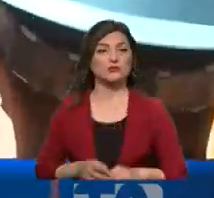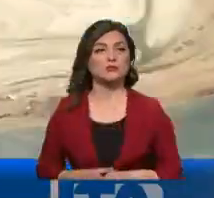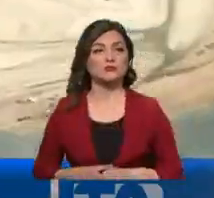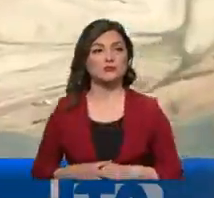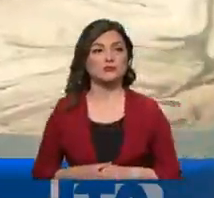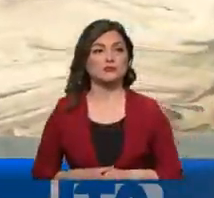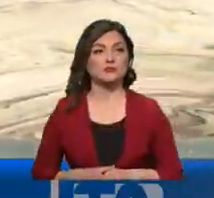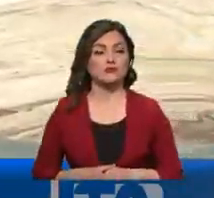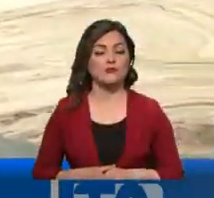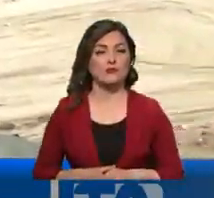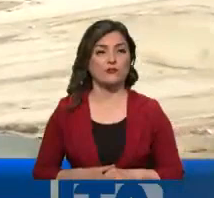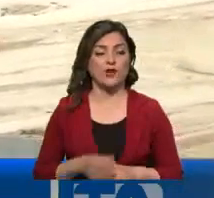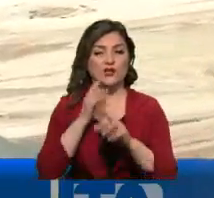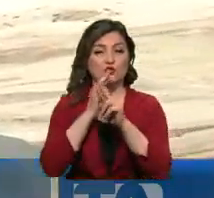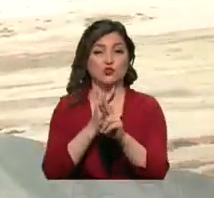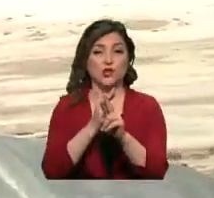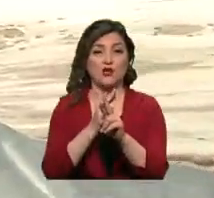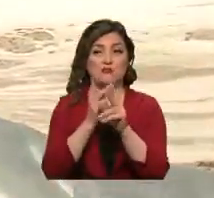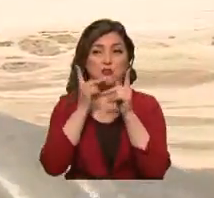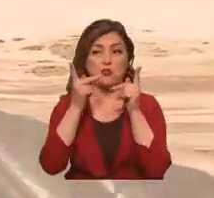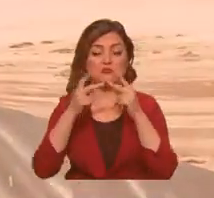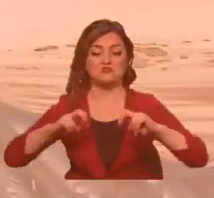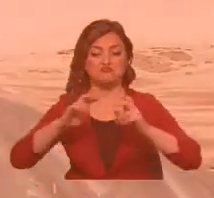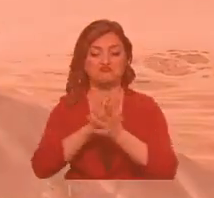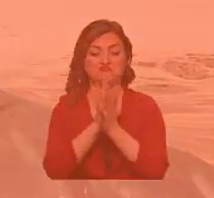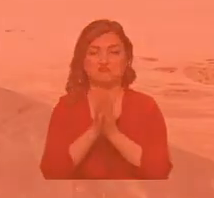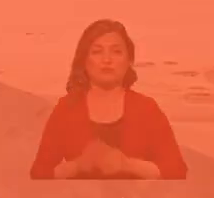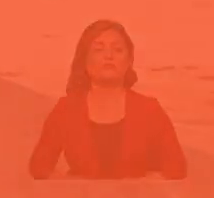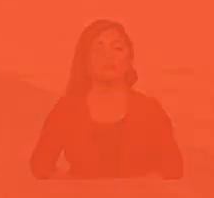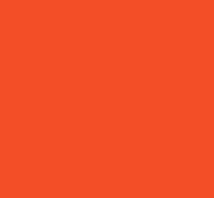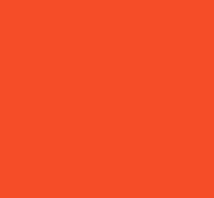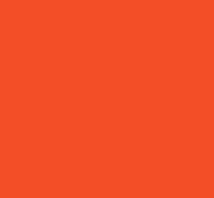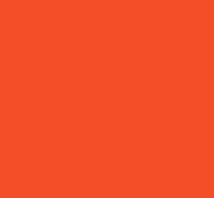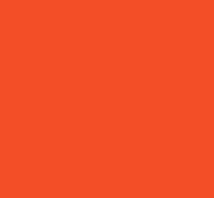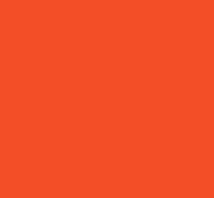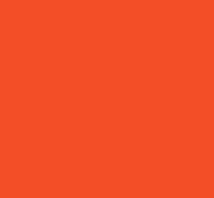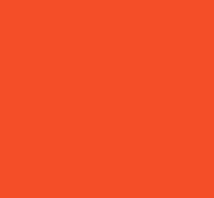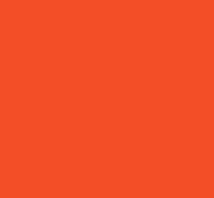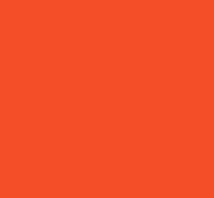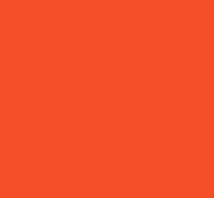no se han hecho públicos los resultados de esta investigación. Helen Quiñones, 20.